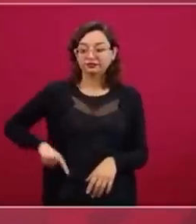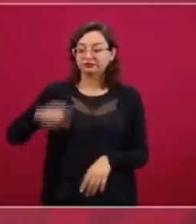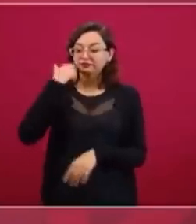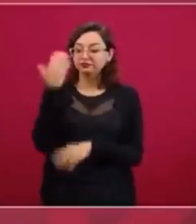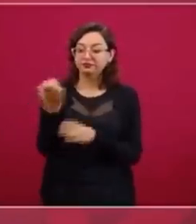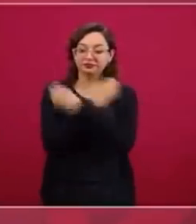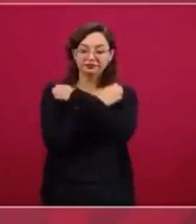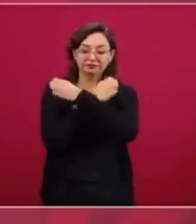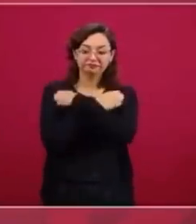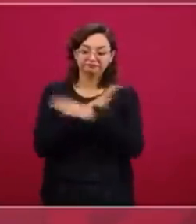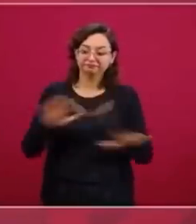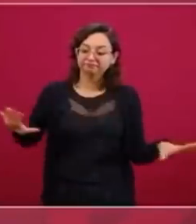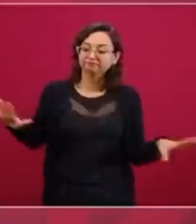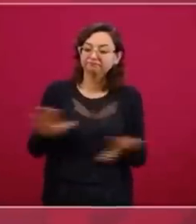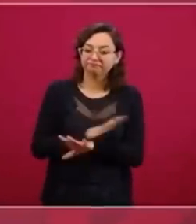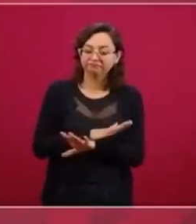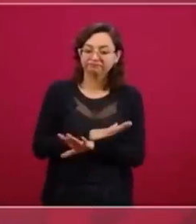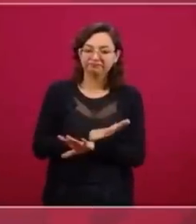educativa.